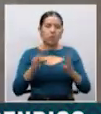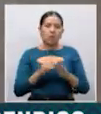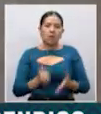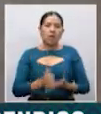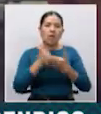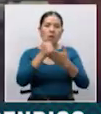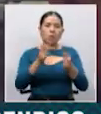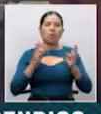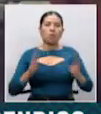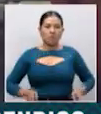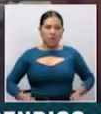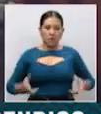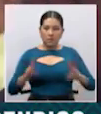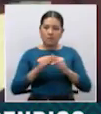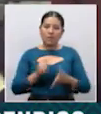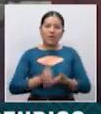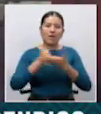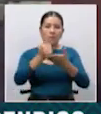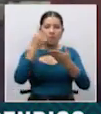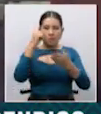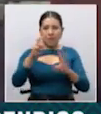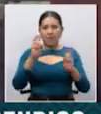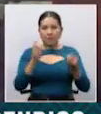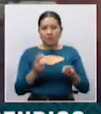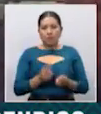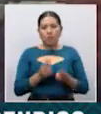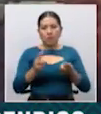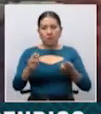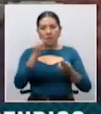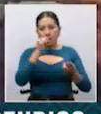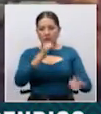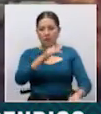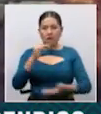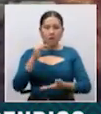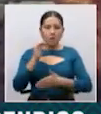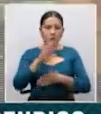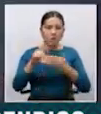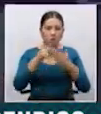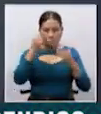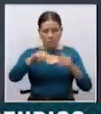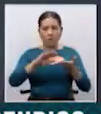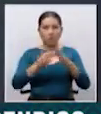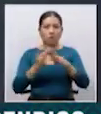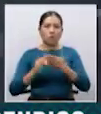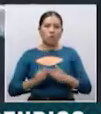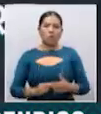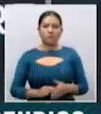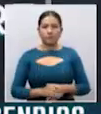tenido ayuda con tanques también para tanques de agua para las comunidades.